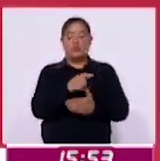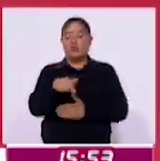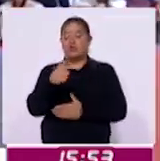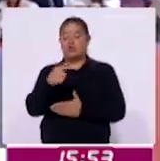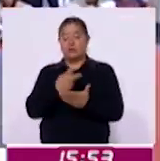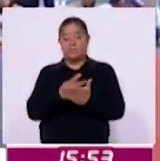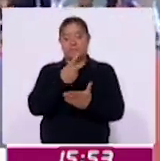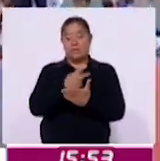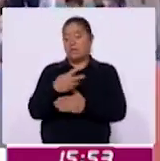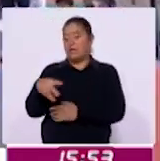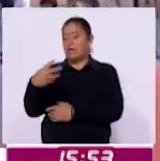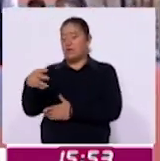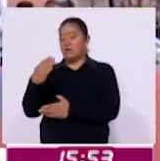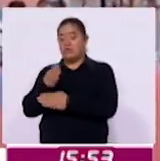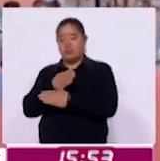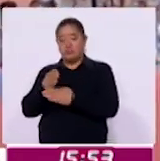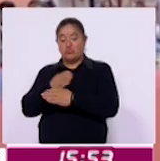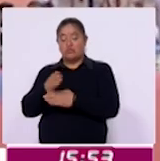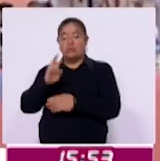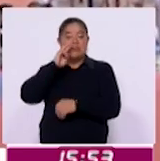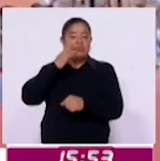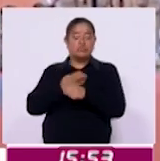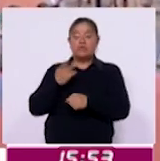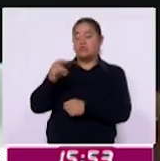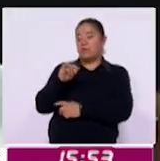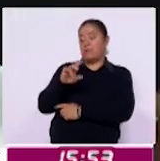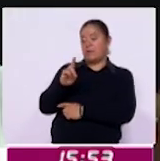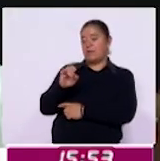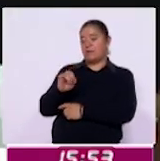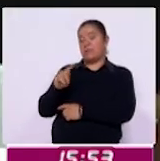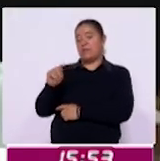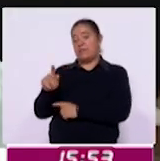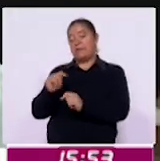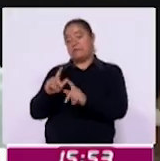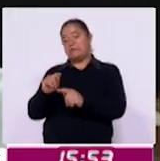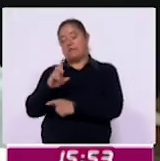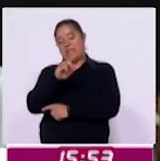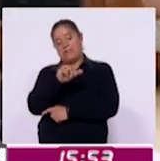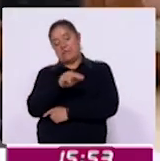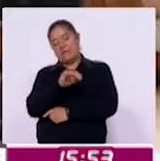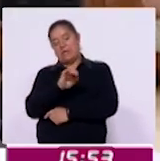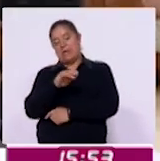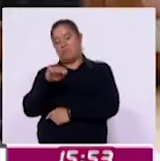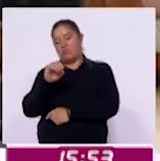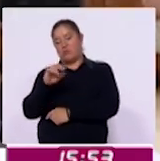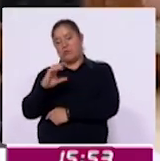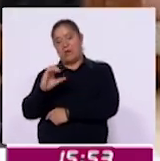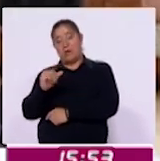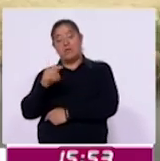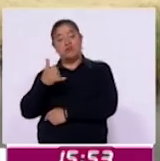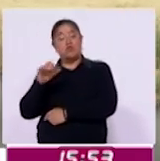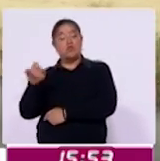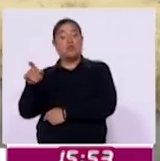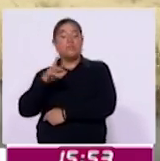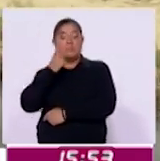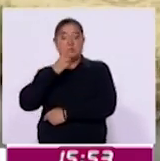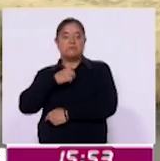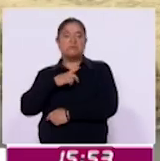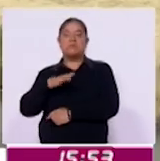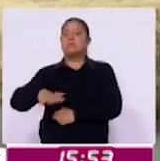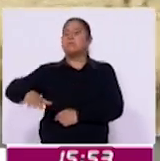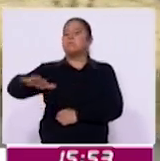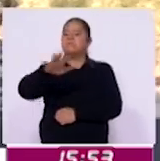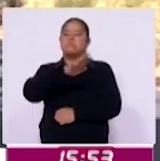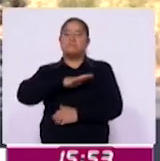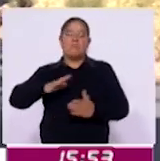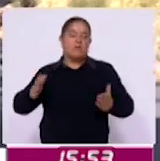bronce. El encargado del despacho del Instituto del Deporte de Tlaxcala, Daniel Moncayo Cervantes, aseguró que se han generado las condiciones idóneas